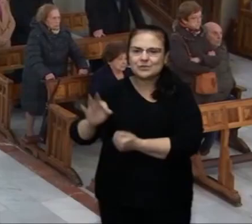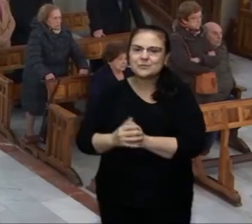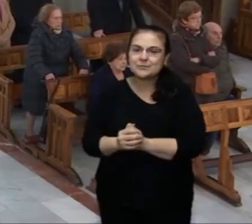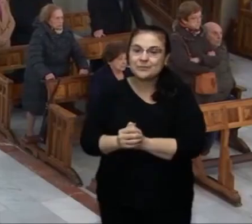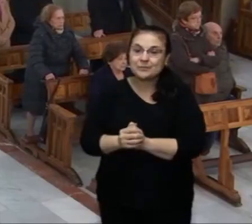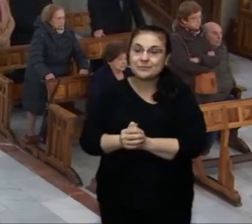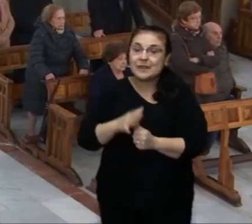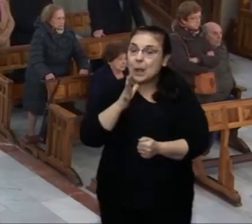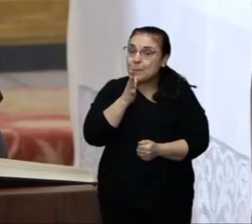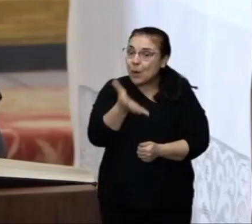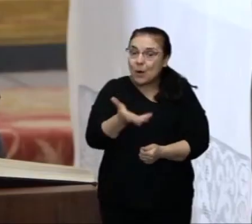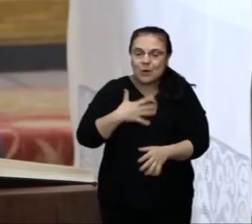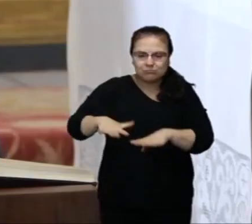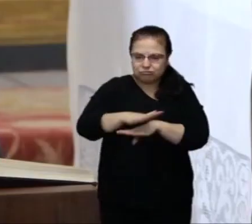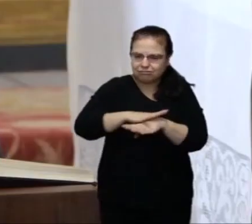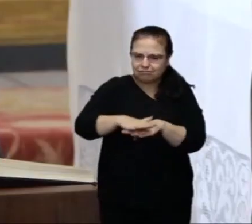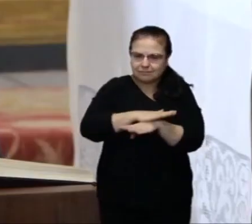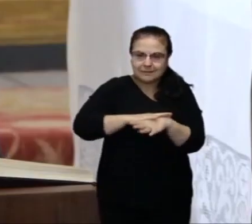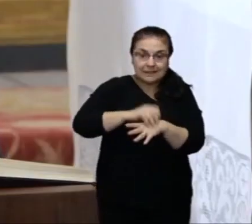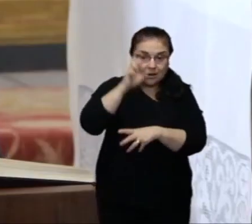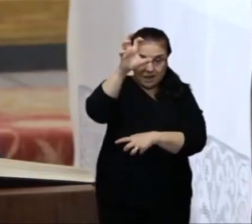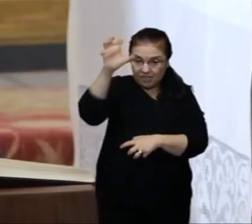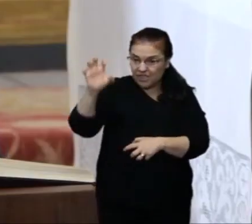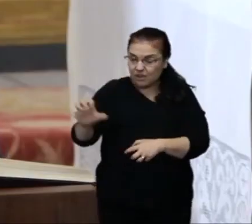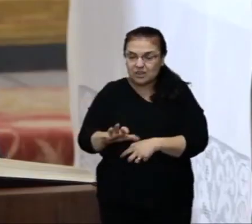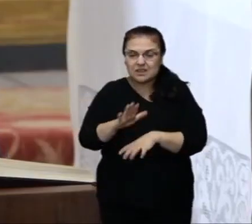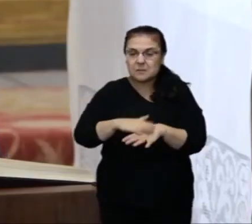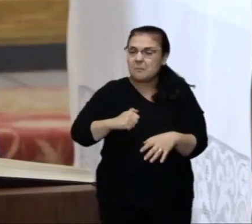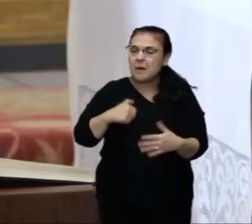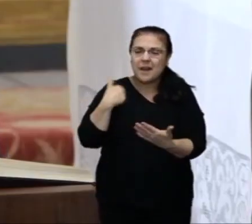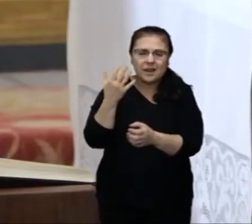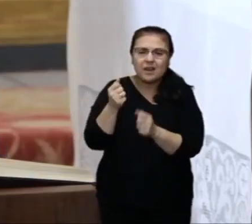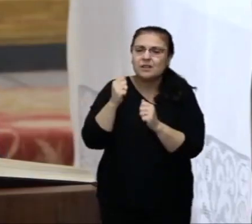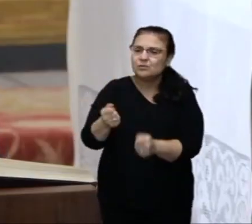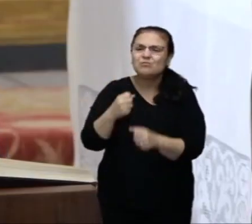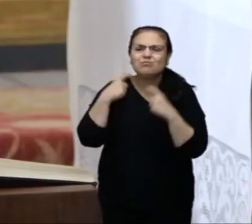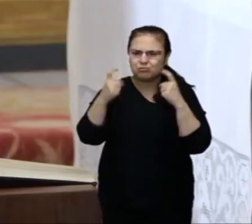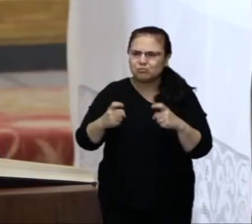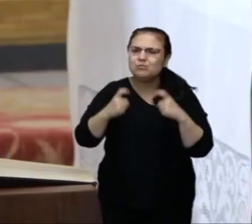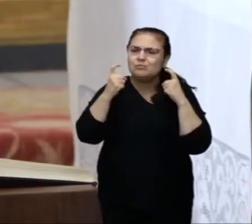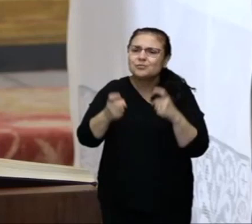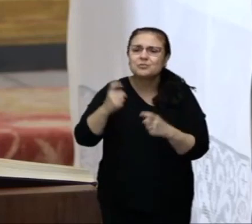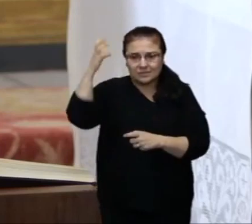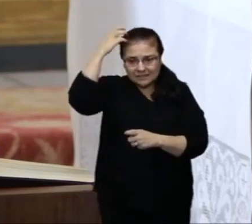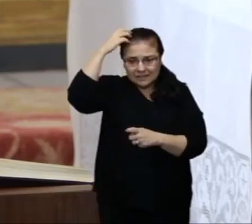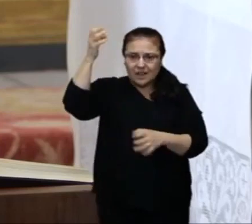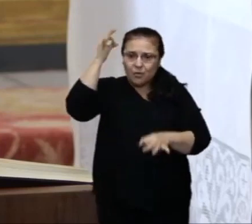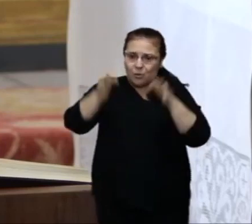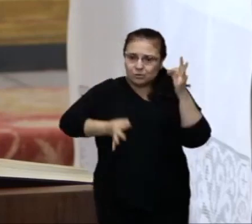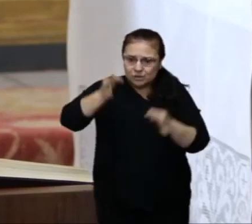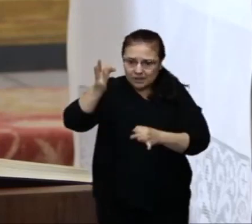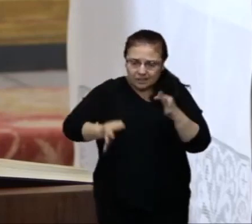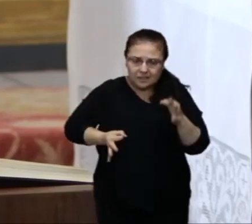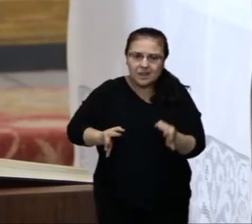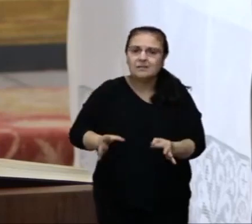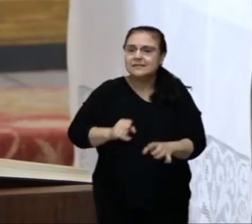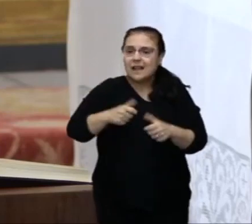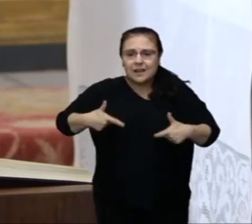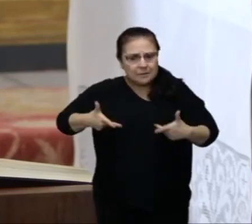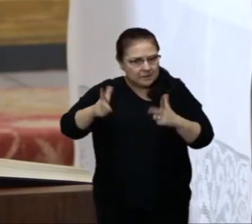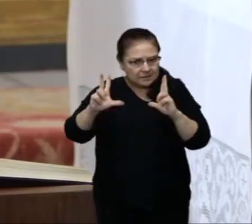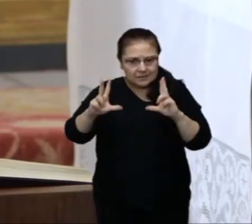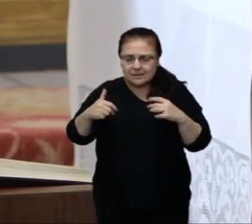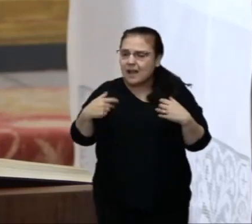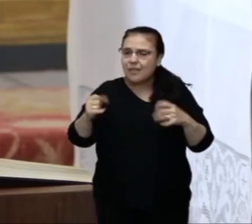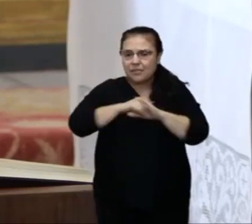Por los gobernantes de las naciones, para que pongan todo su empeño en el reinado de la justicia, de la